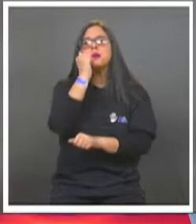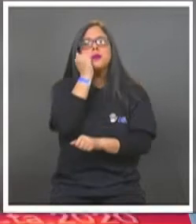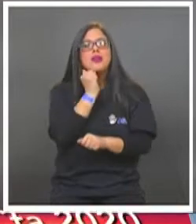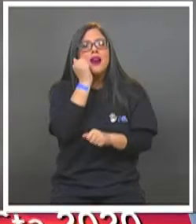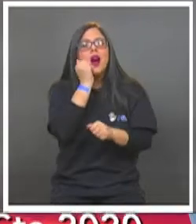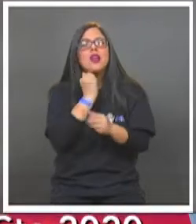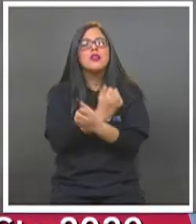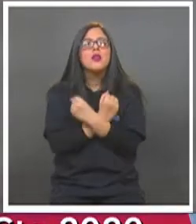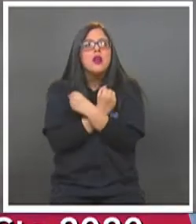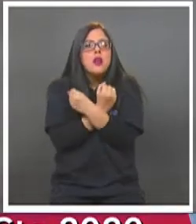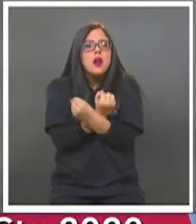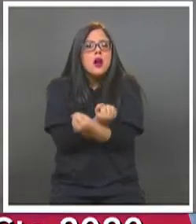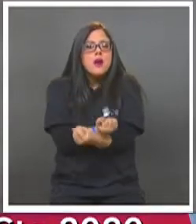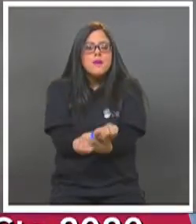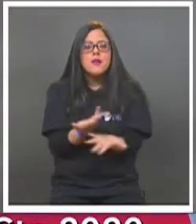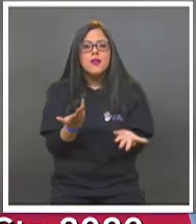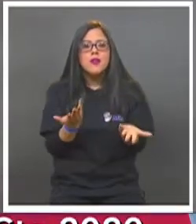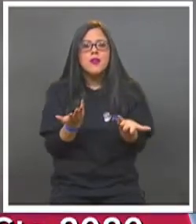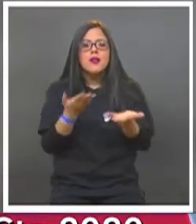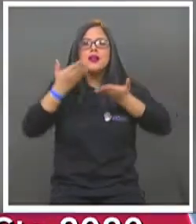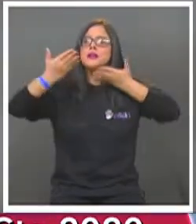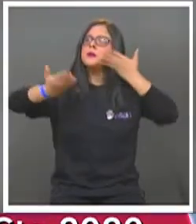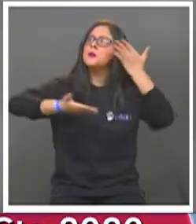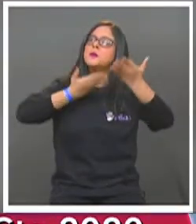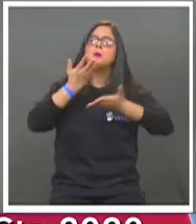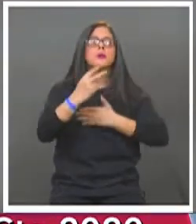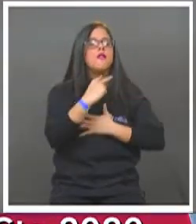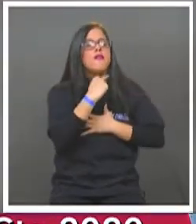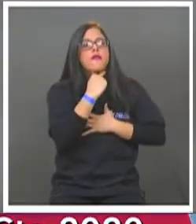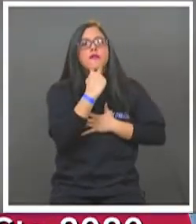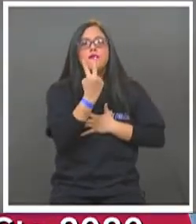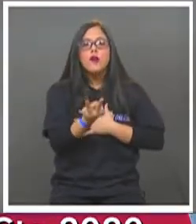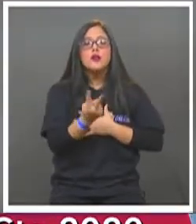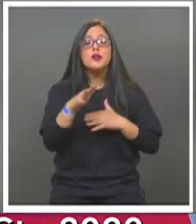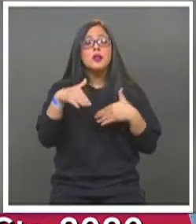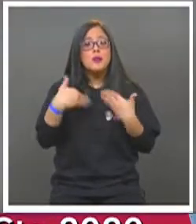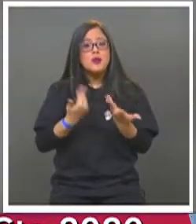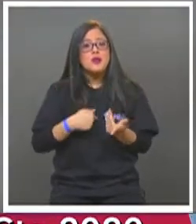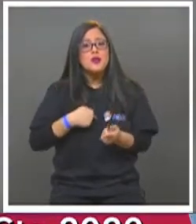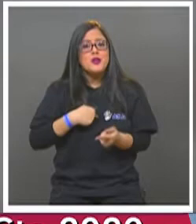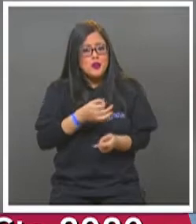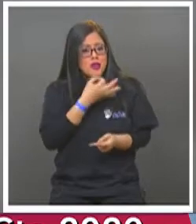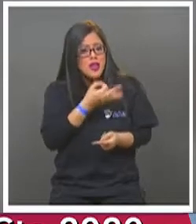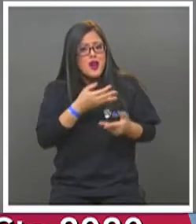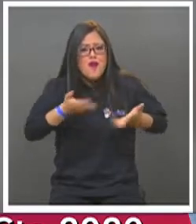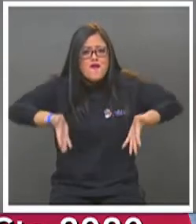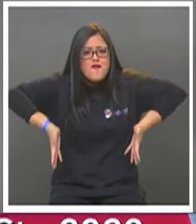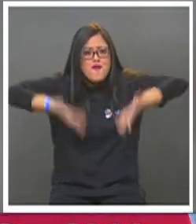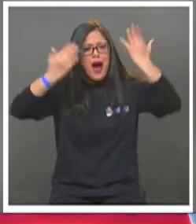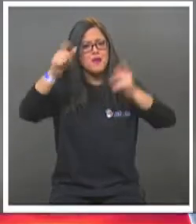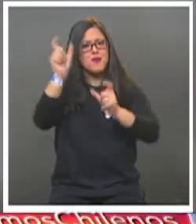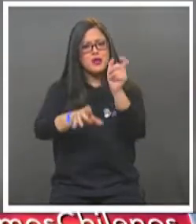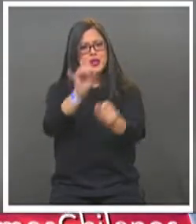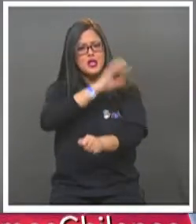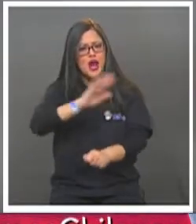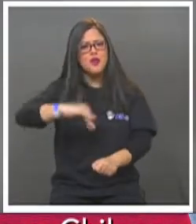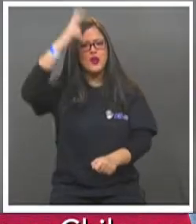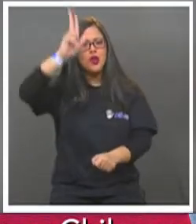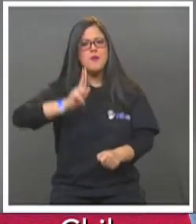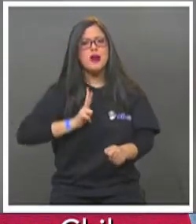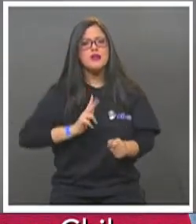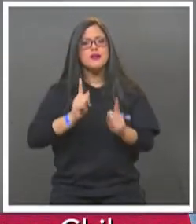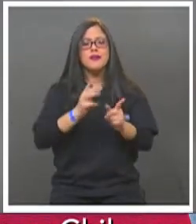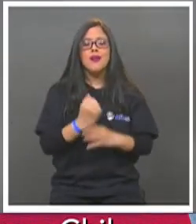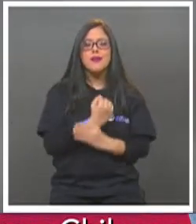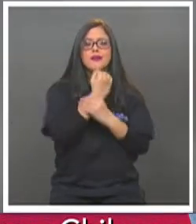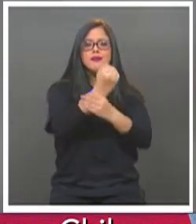el amor y el querer entregar cariño a través de la voz. Y por eso yo digo, vamos chileno, vamos a la gente mayor, hay que ayudarla